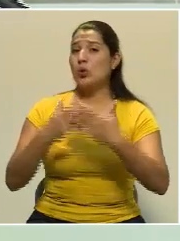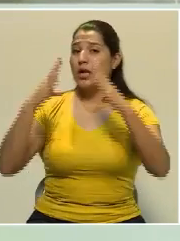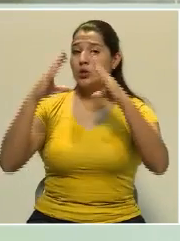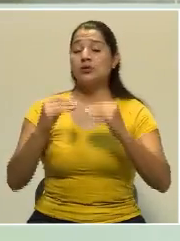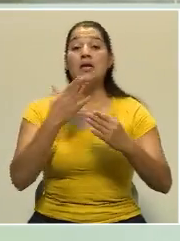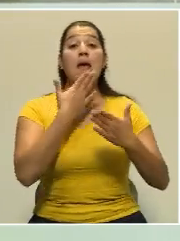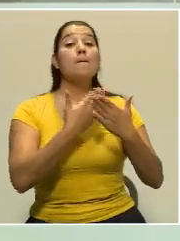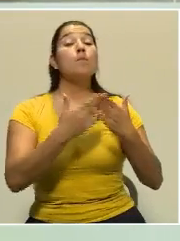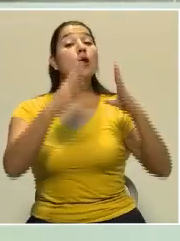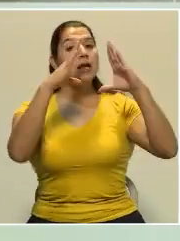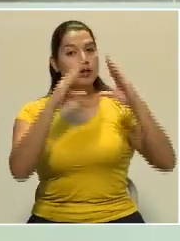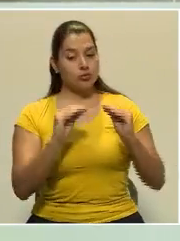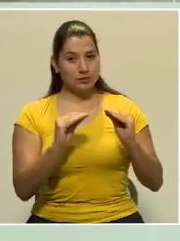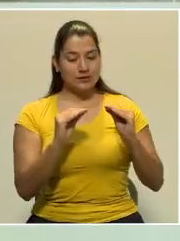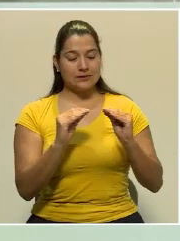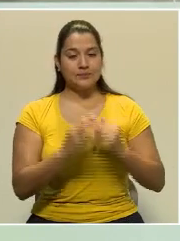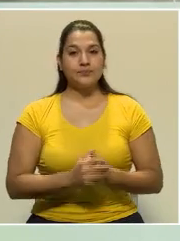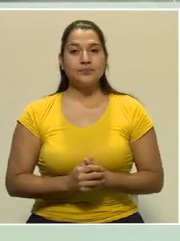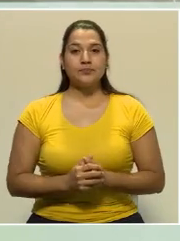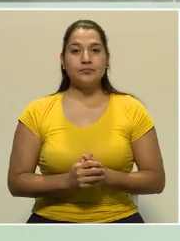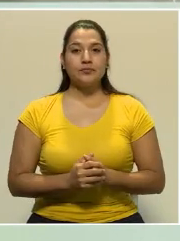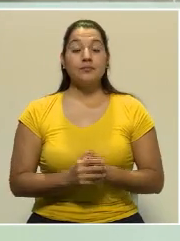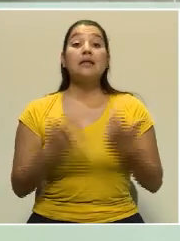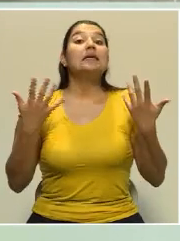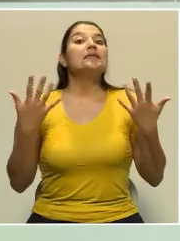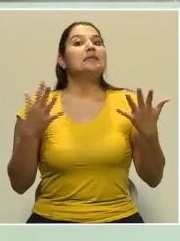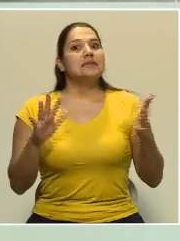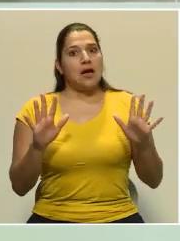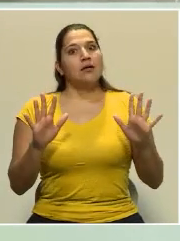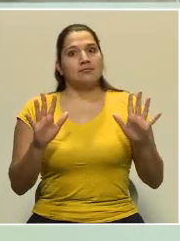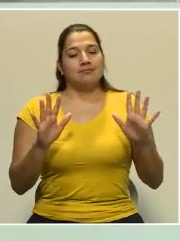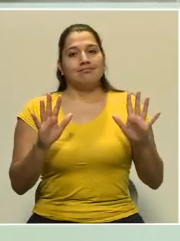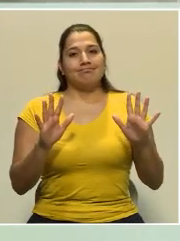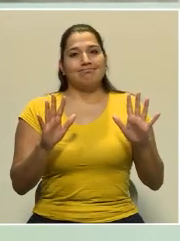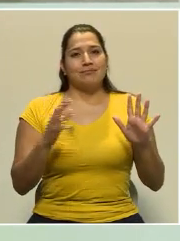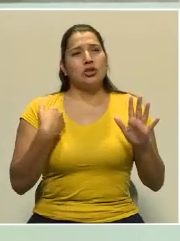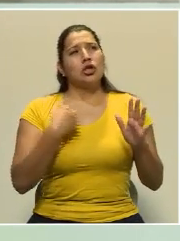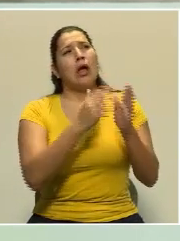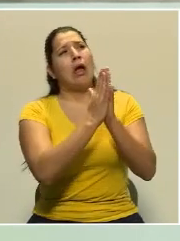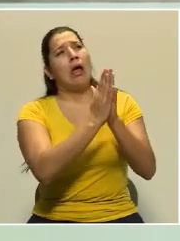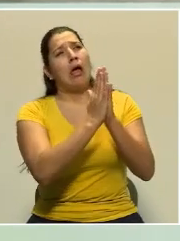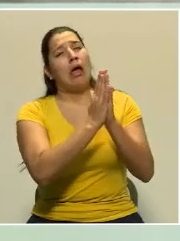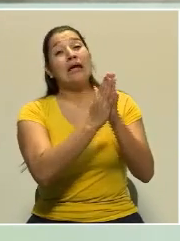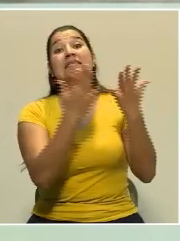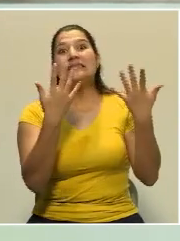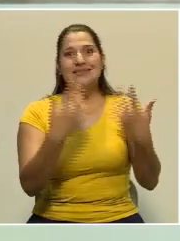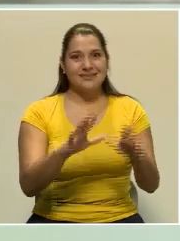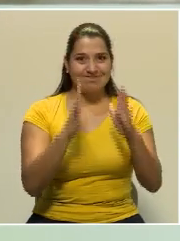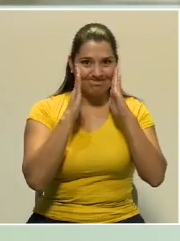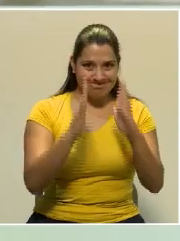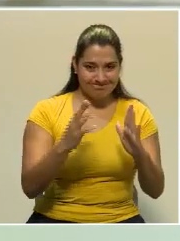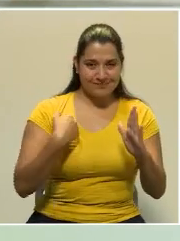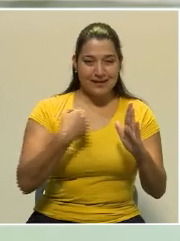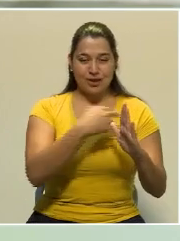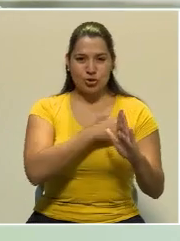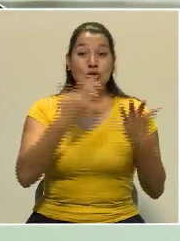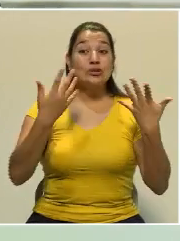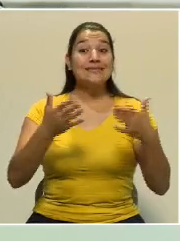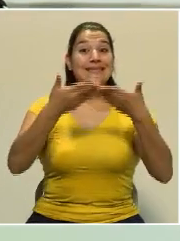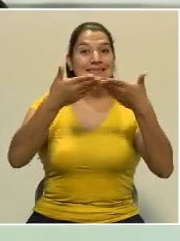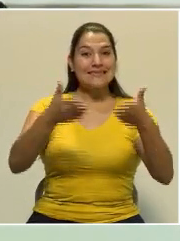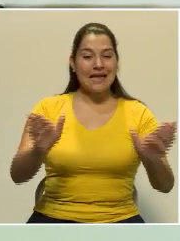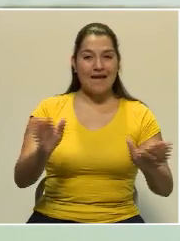noches. Finalmente se nos escucha. Se anuncia ya la apertura de las fronteras aéreas a partir